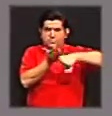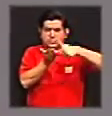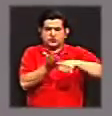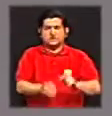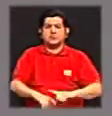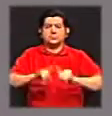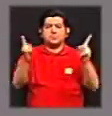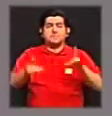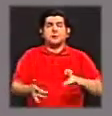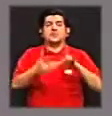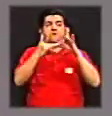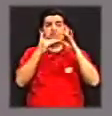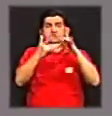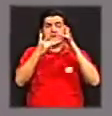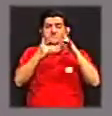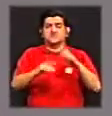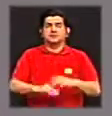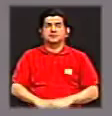Pero sobre todo,